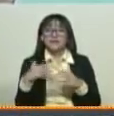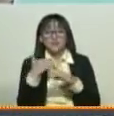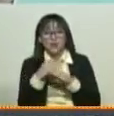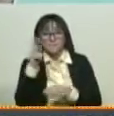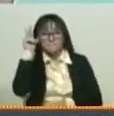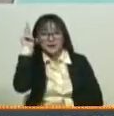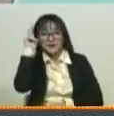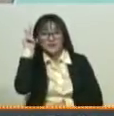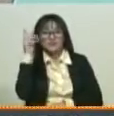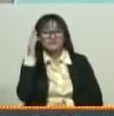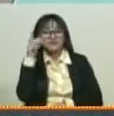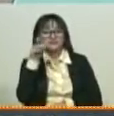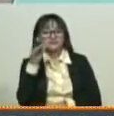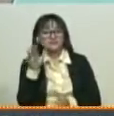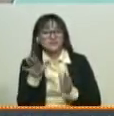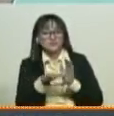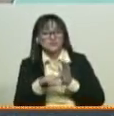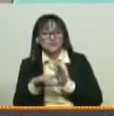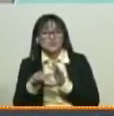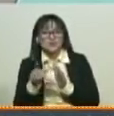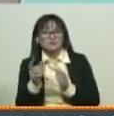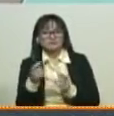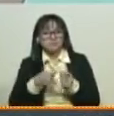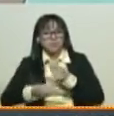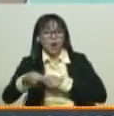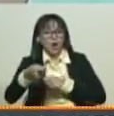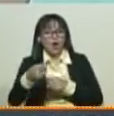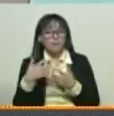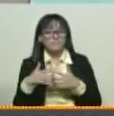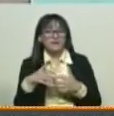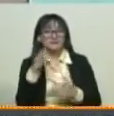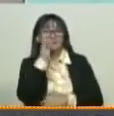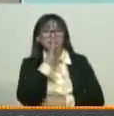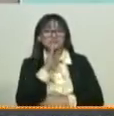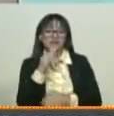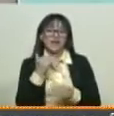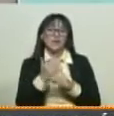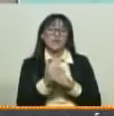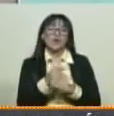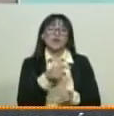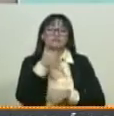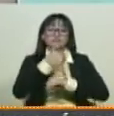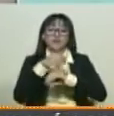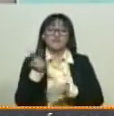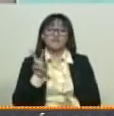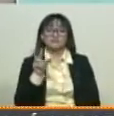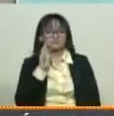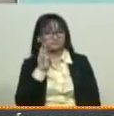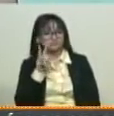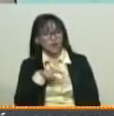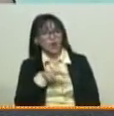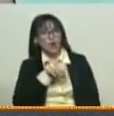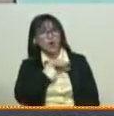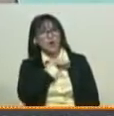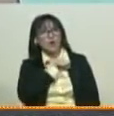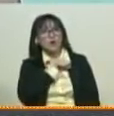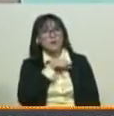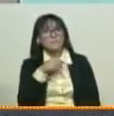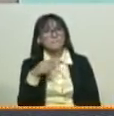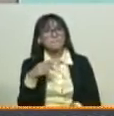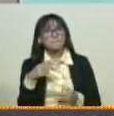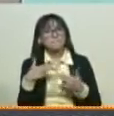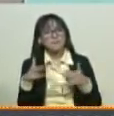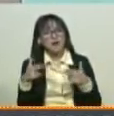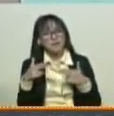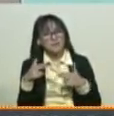plenamente identificado, pues bien, las autoridades venezolanas notaron que Panamá estaba